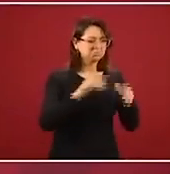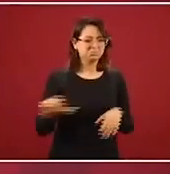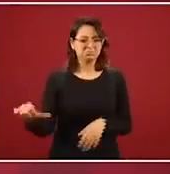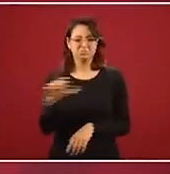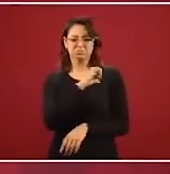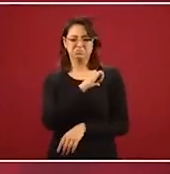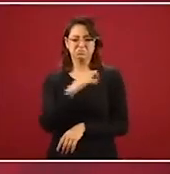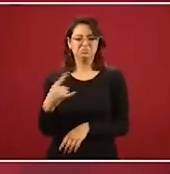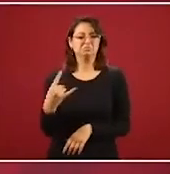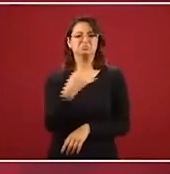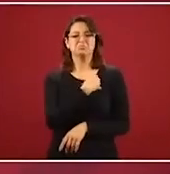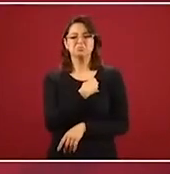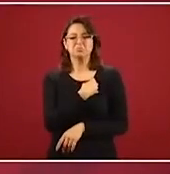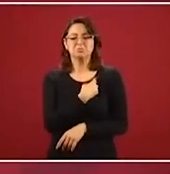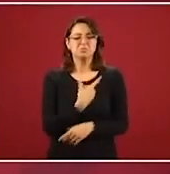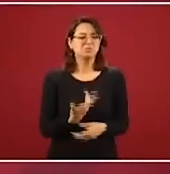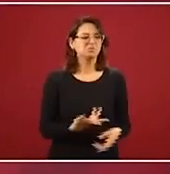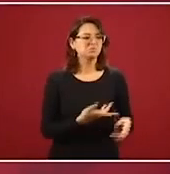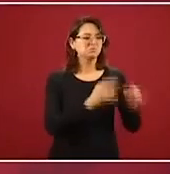egoísta,